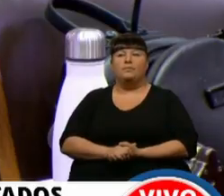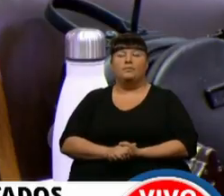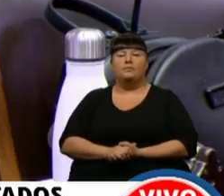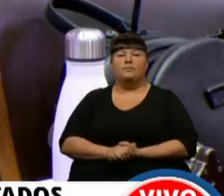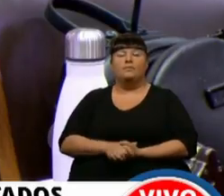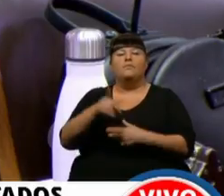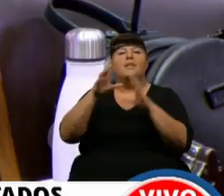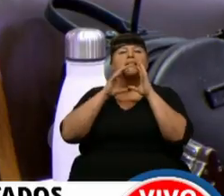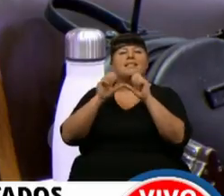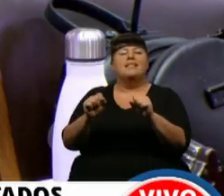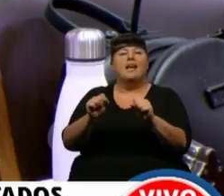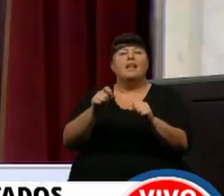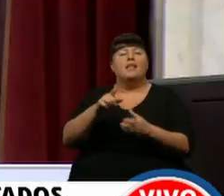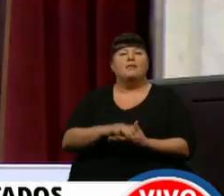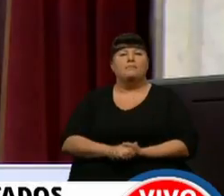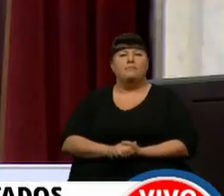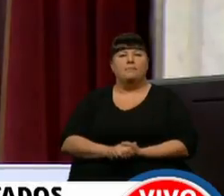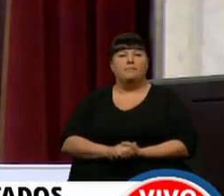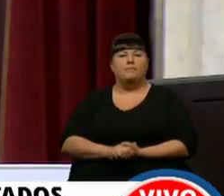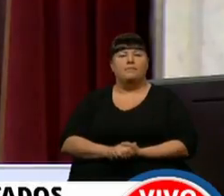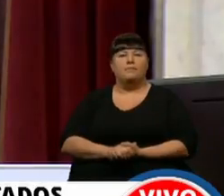y el secretario y él